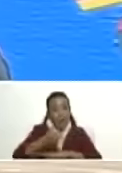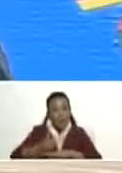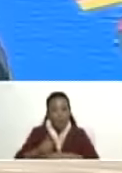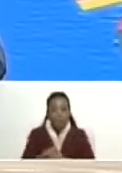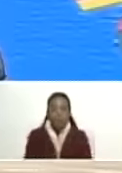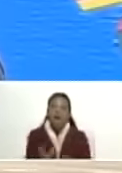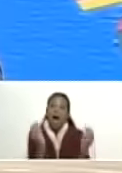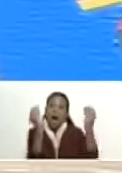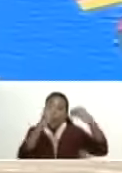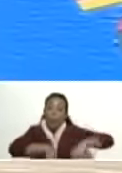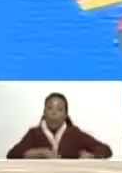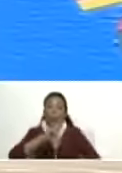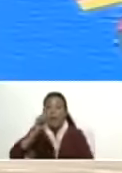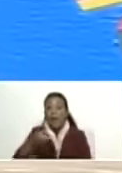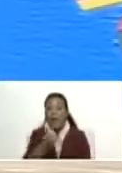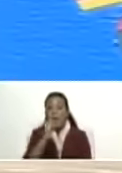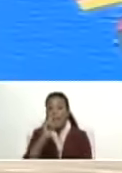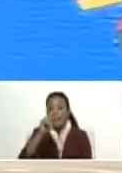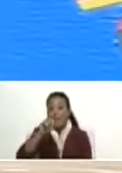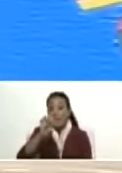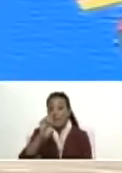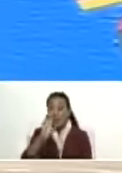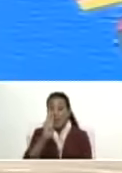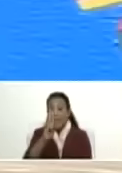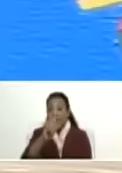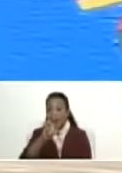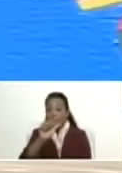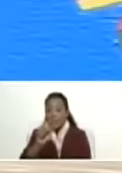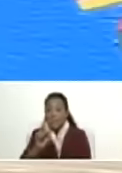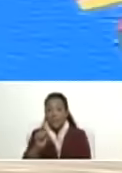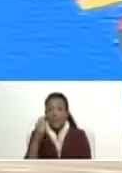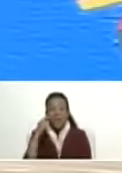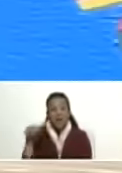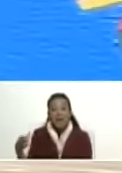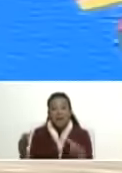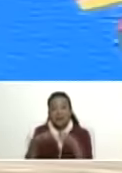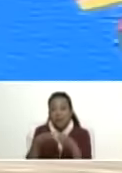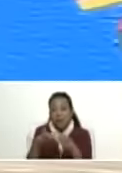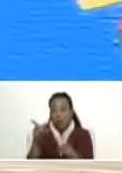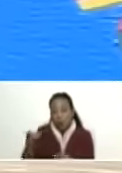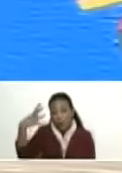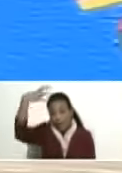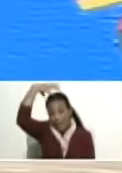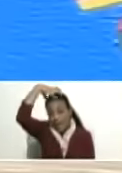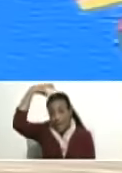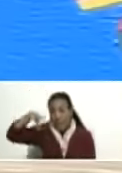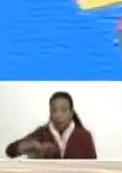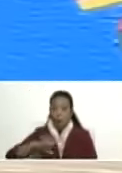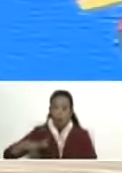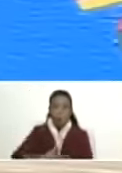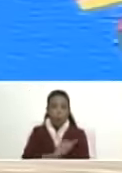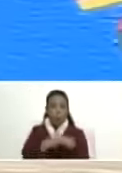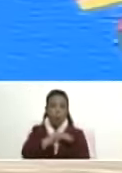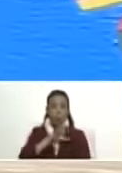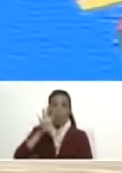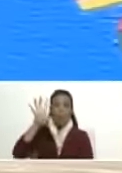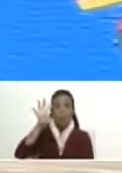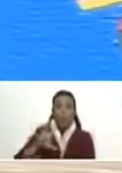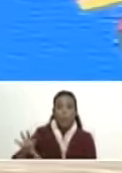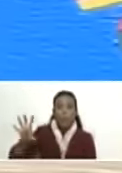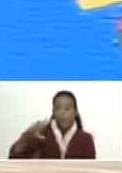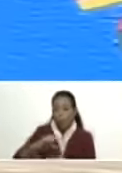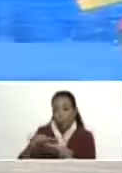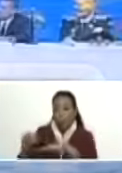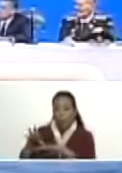del Acuerdo de Ginebra que el Reino de la Gran Bretaña, potencia colonial ocupante de la